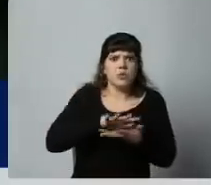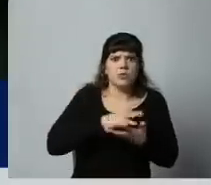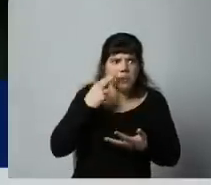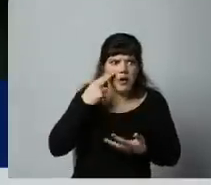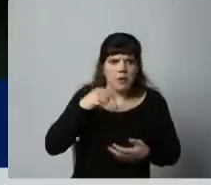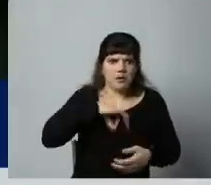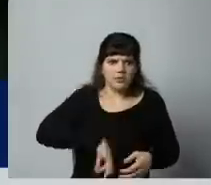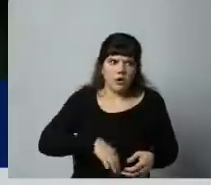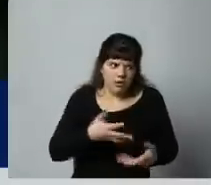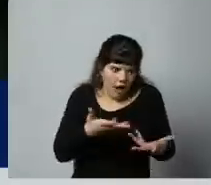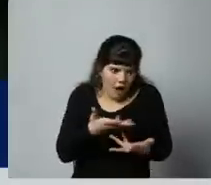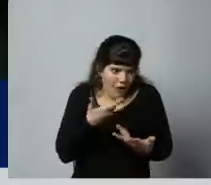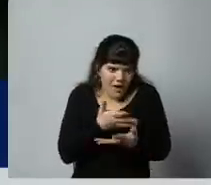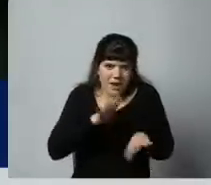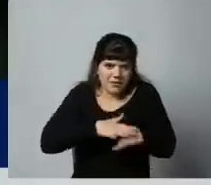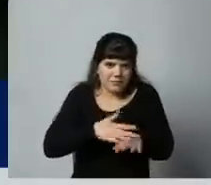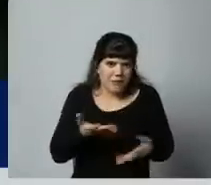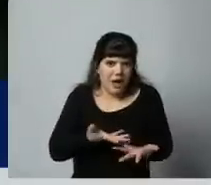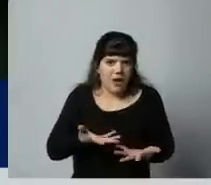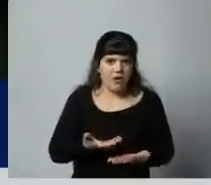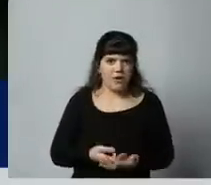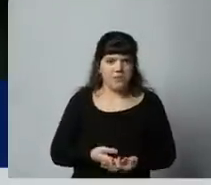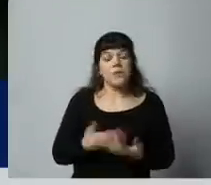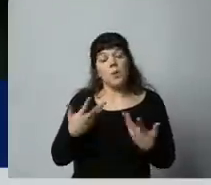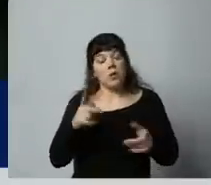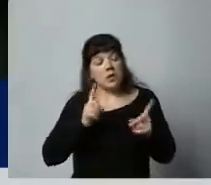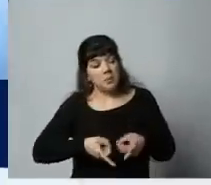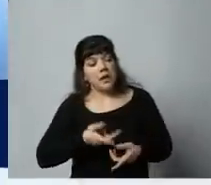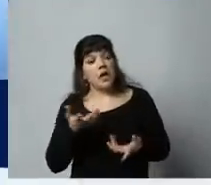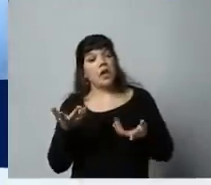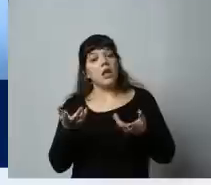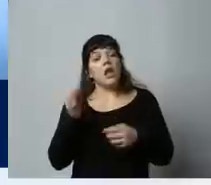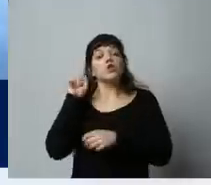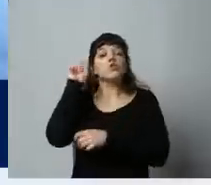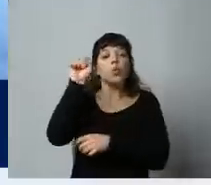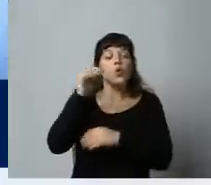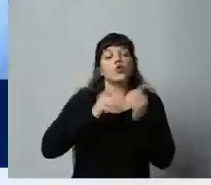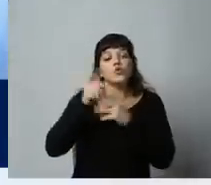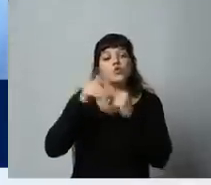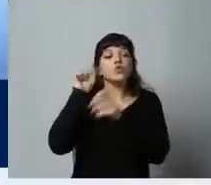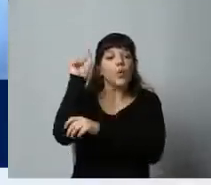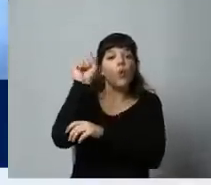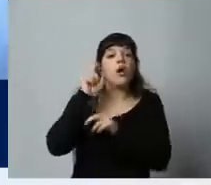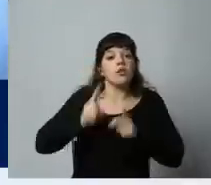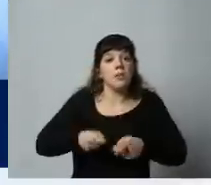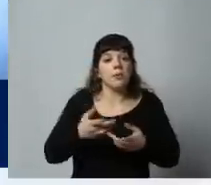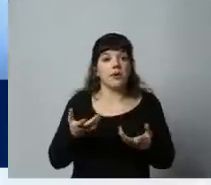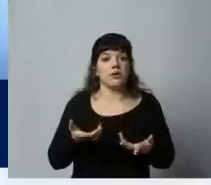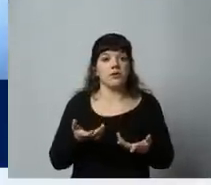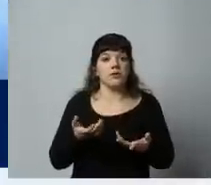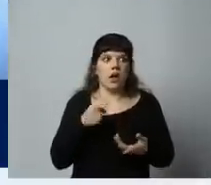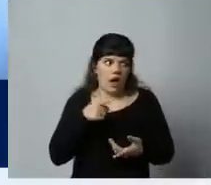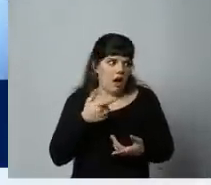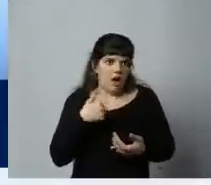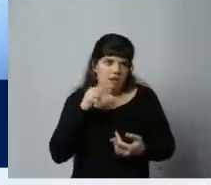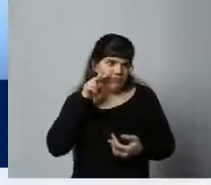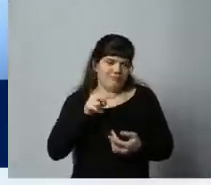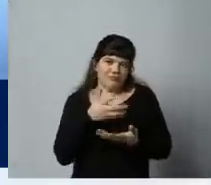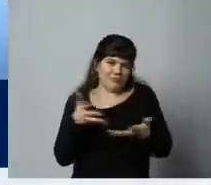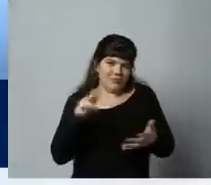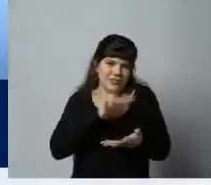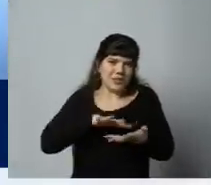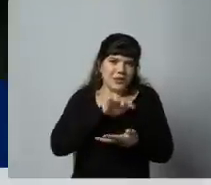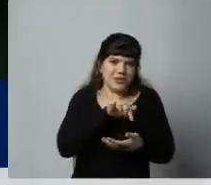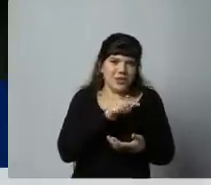desarrollar pasó pasó lo del zca por ejemplo trabajadores de la construcción Ah para mí me me confirma lo que se establece